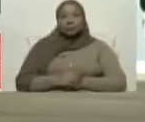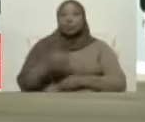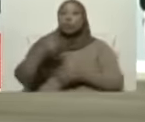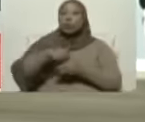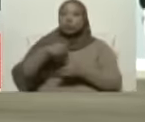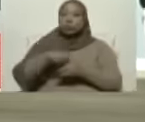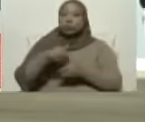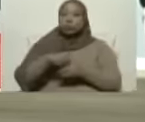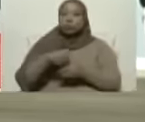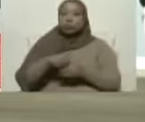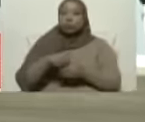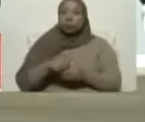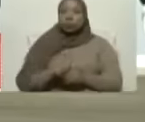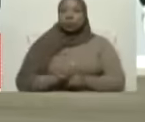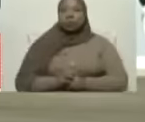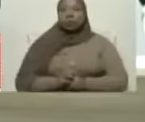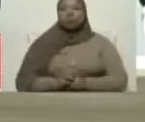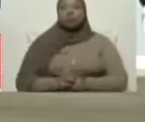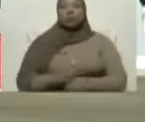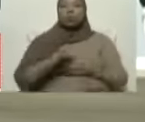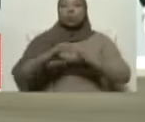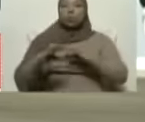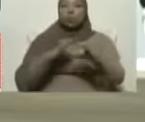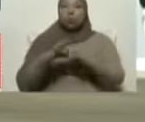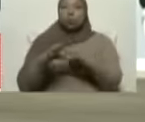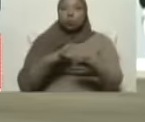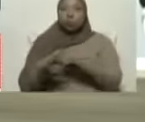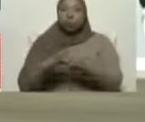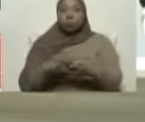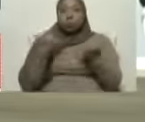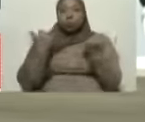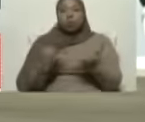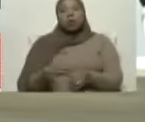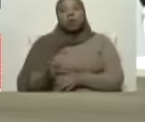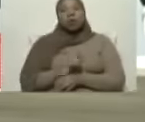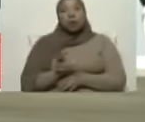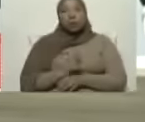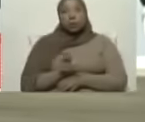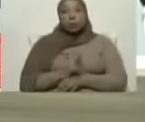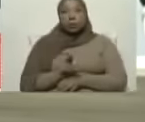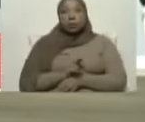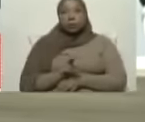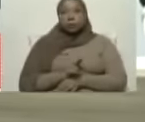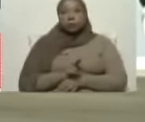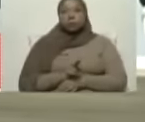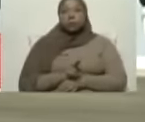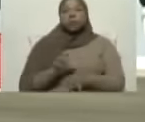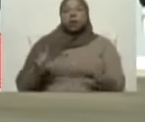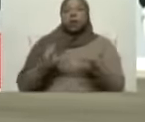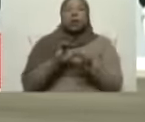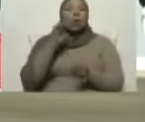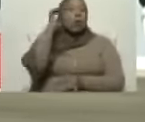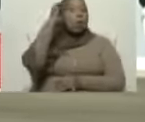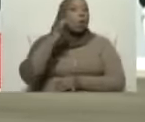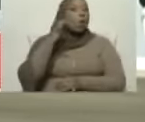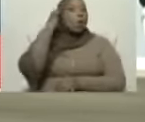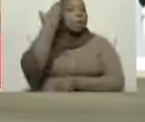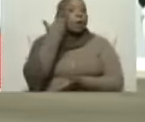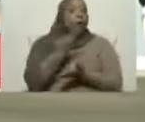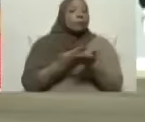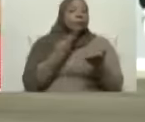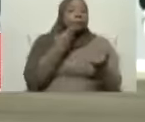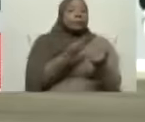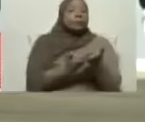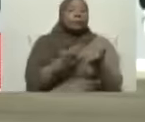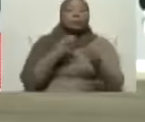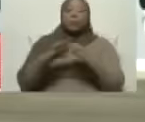votamos este comunicado que se le va a hacer llegar inmediatamente a la Unión Europea y